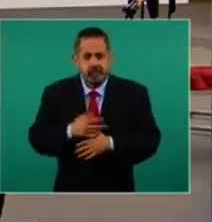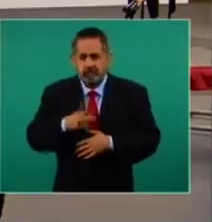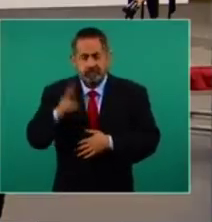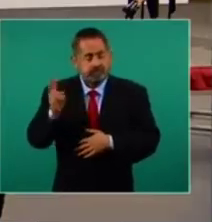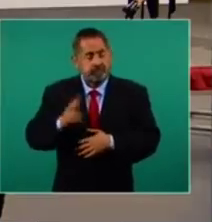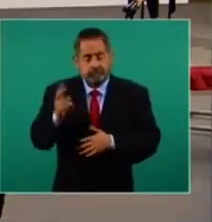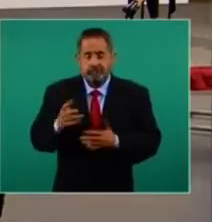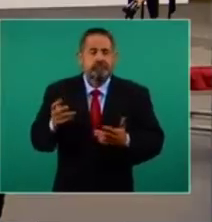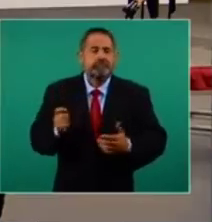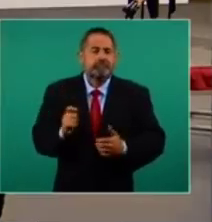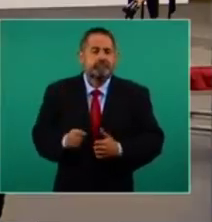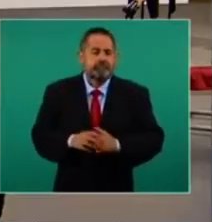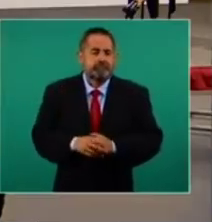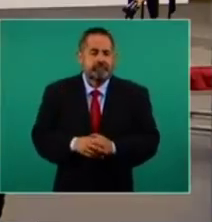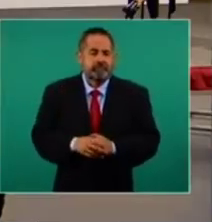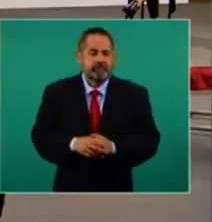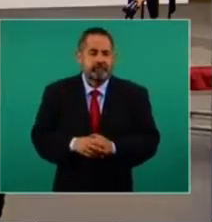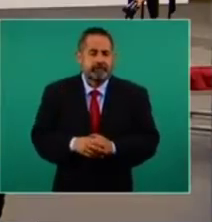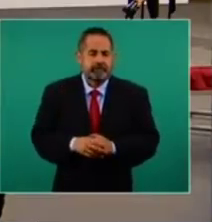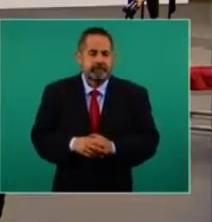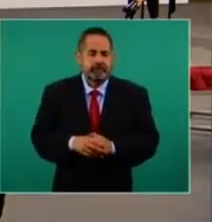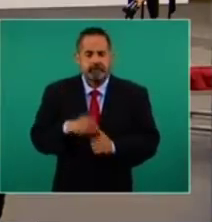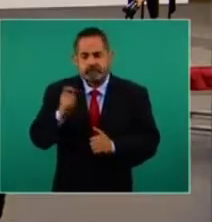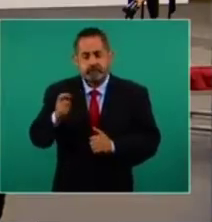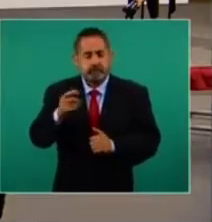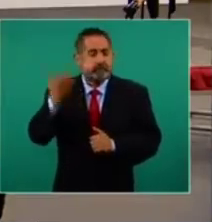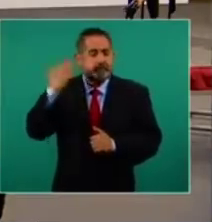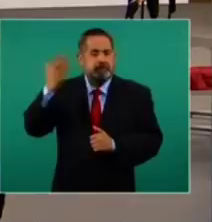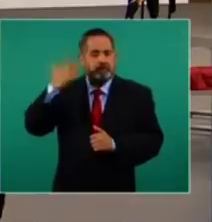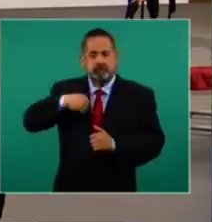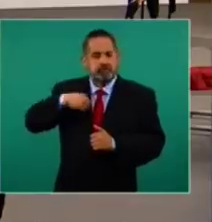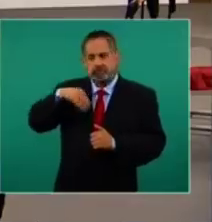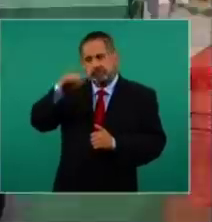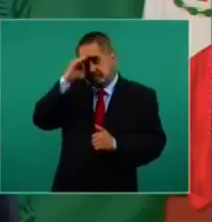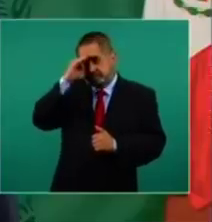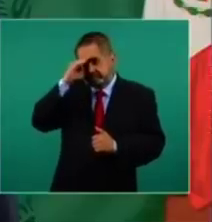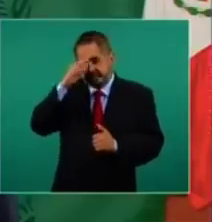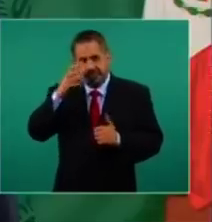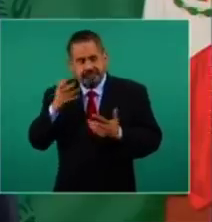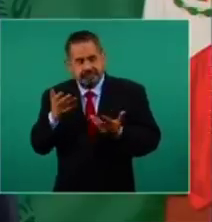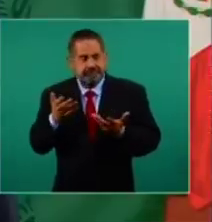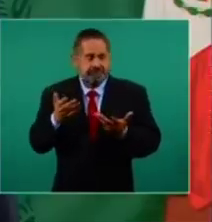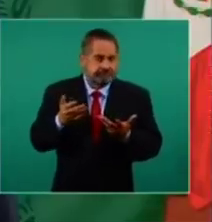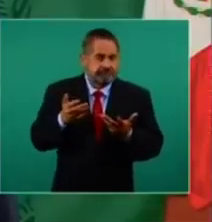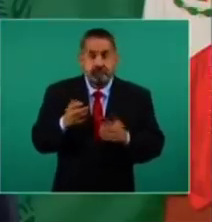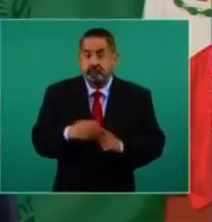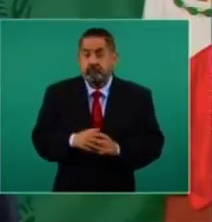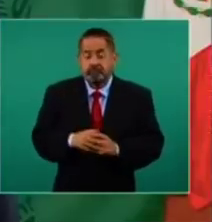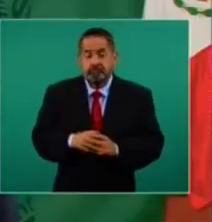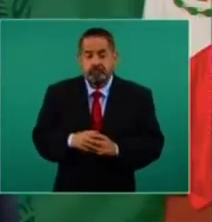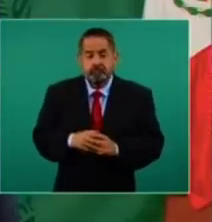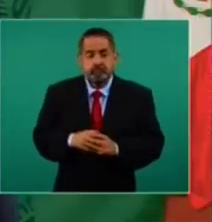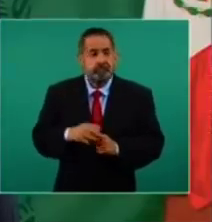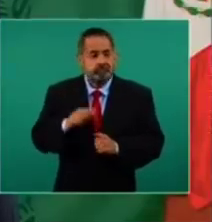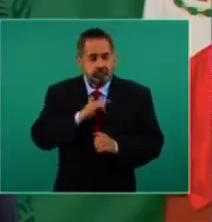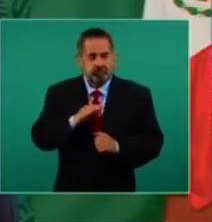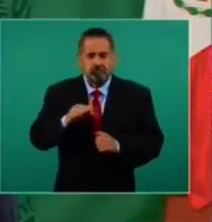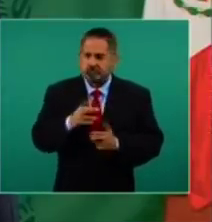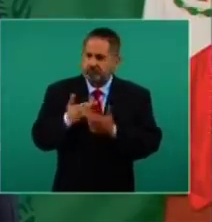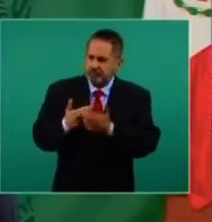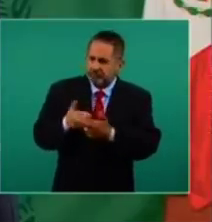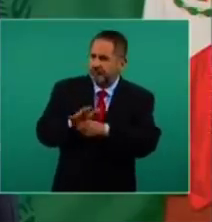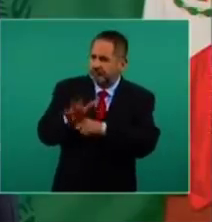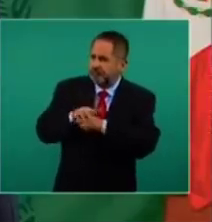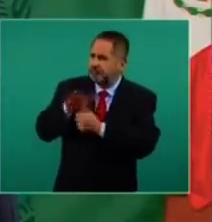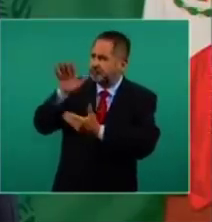efecto no se pensaba que se iba a contar